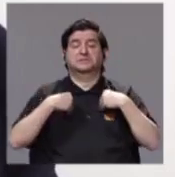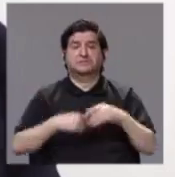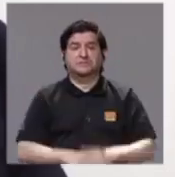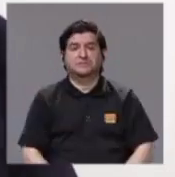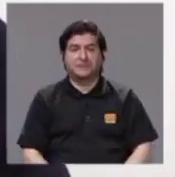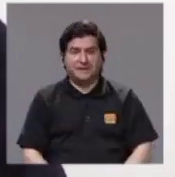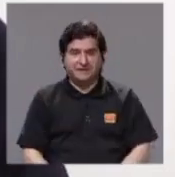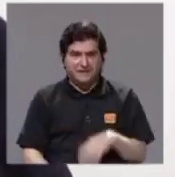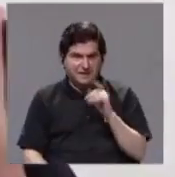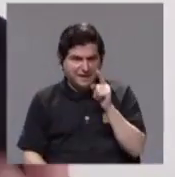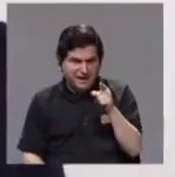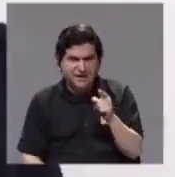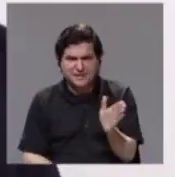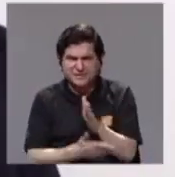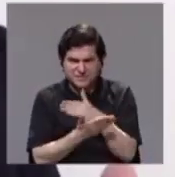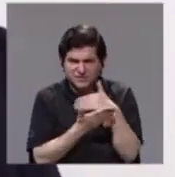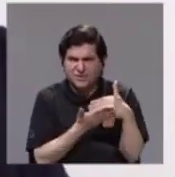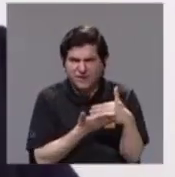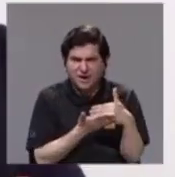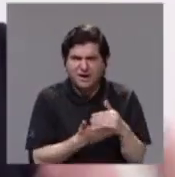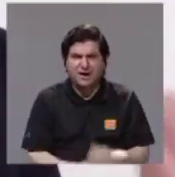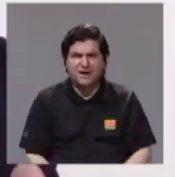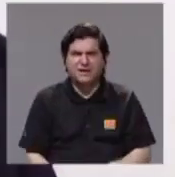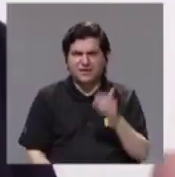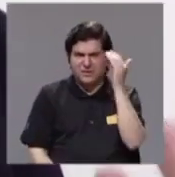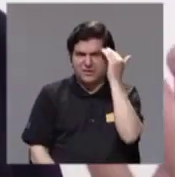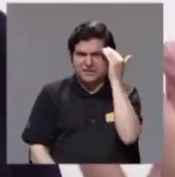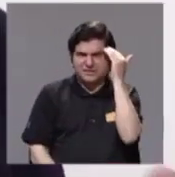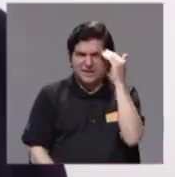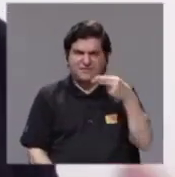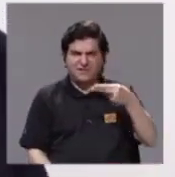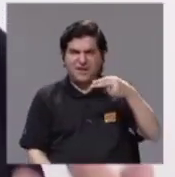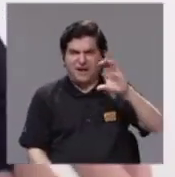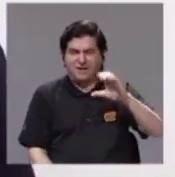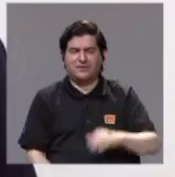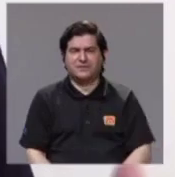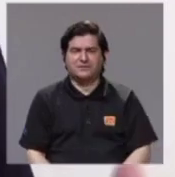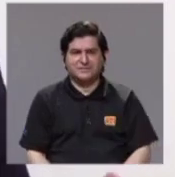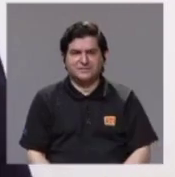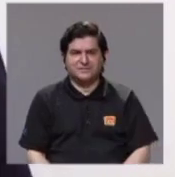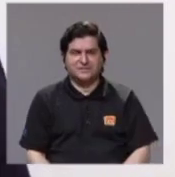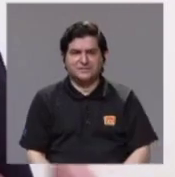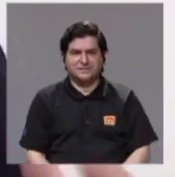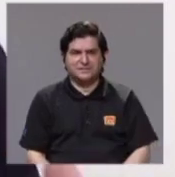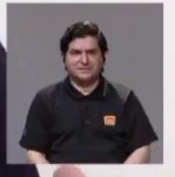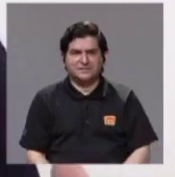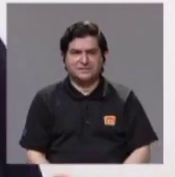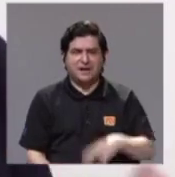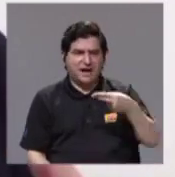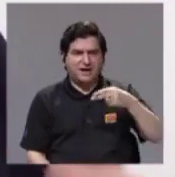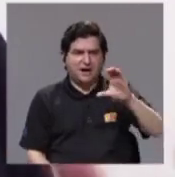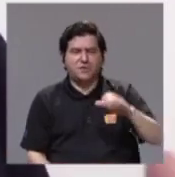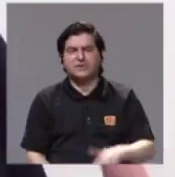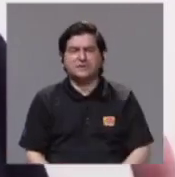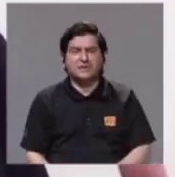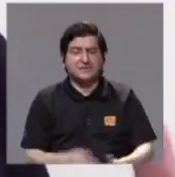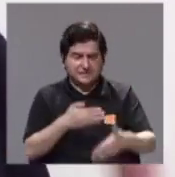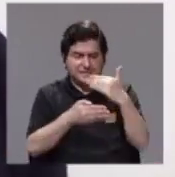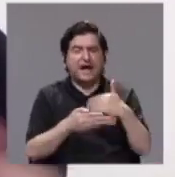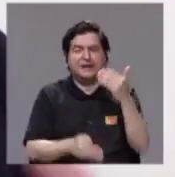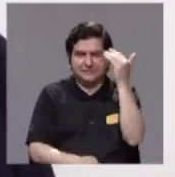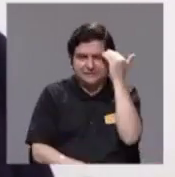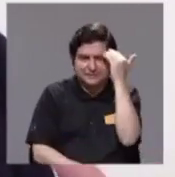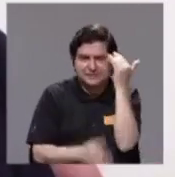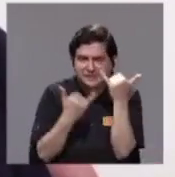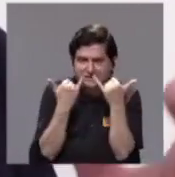mujeres, y eso es algo que conocía Cortés, porque Cortés no